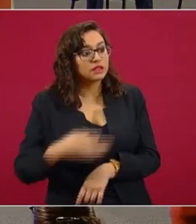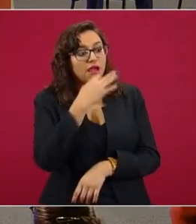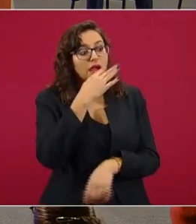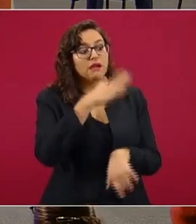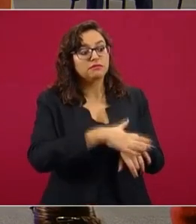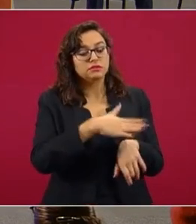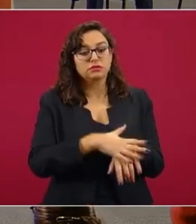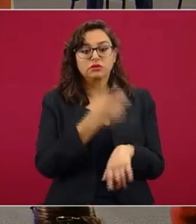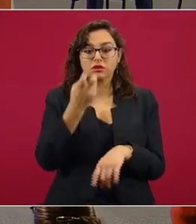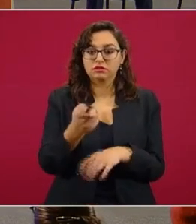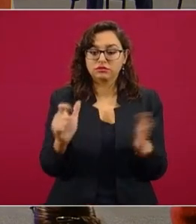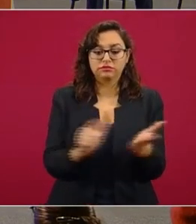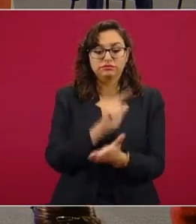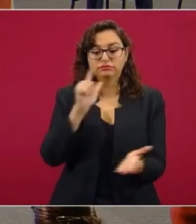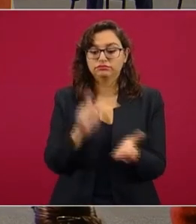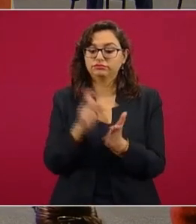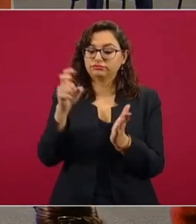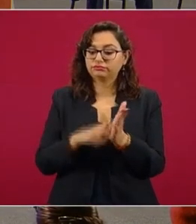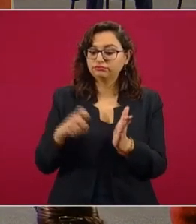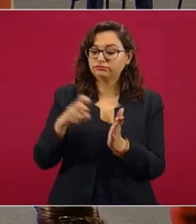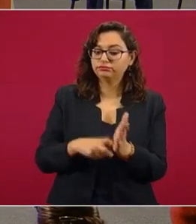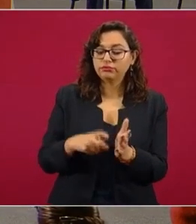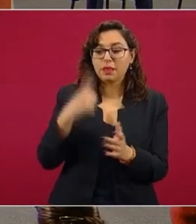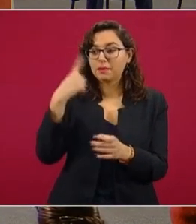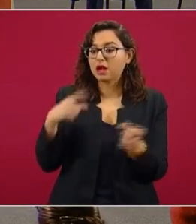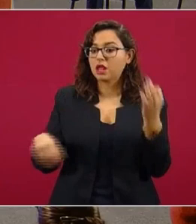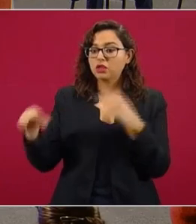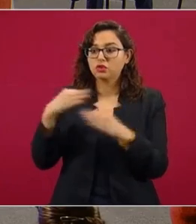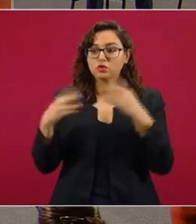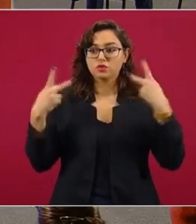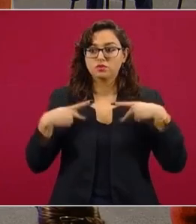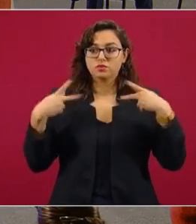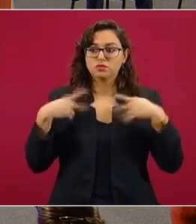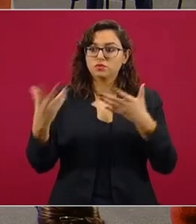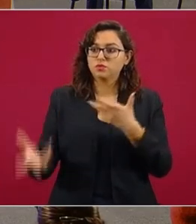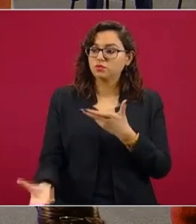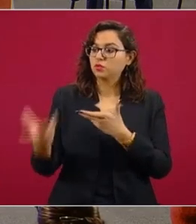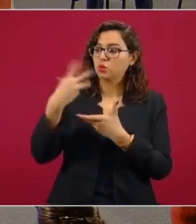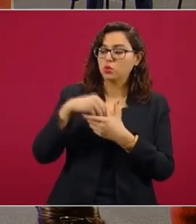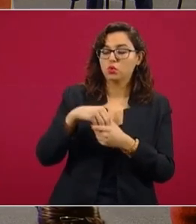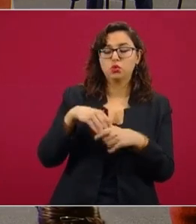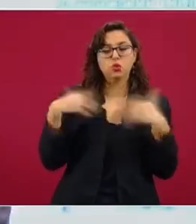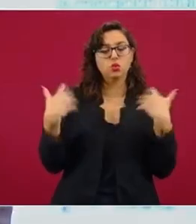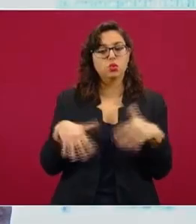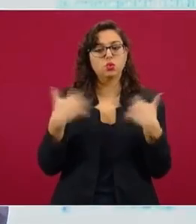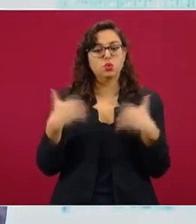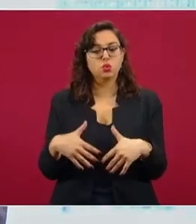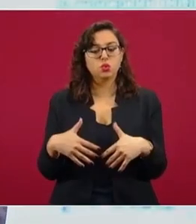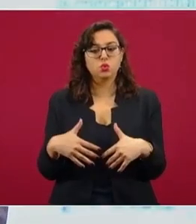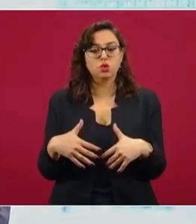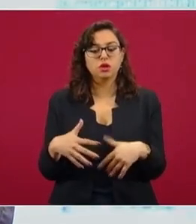la reforma de inclusión financiera más grande que ha tenido la historia de este país. Va a permitir que